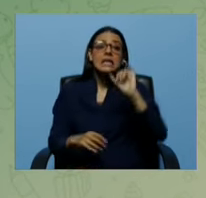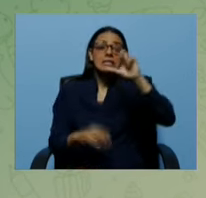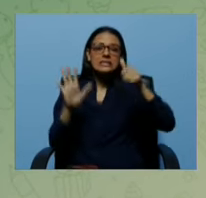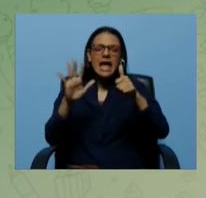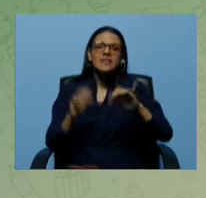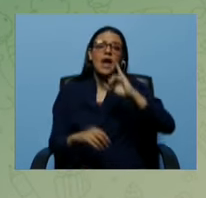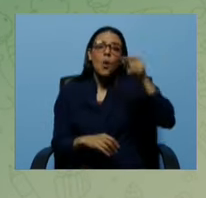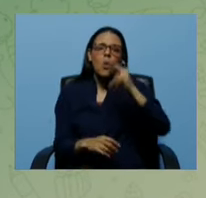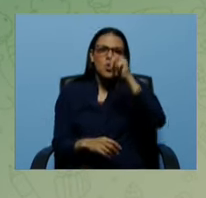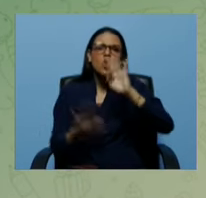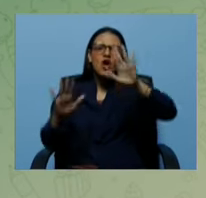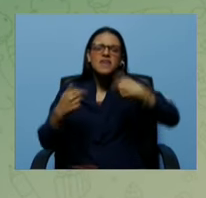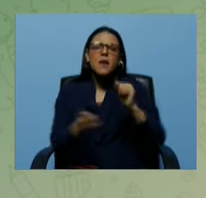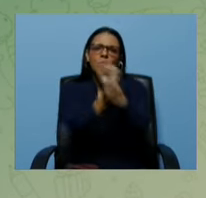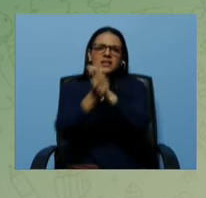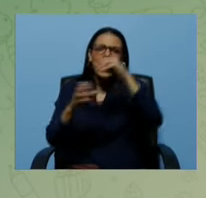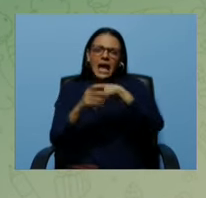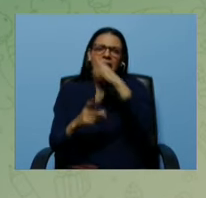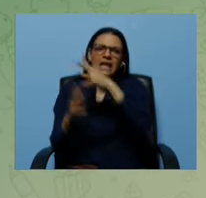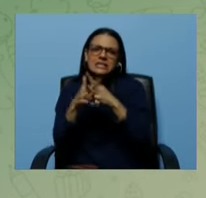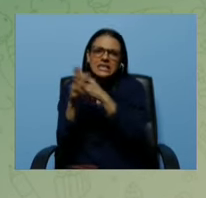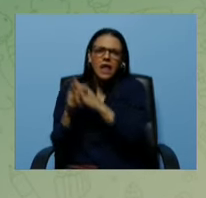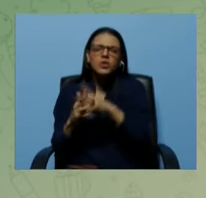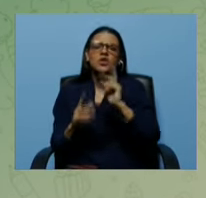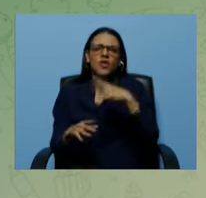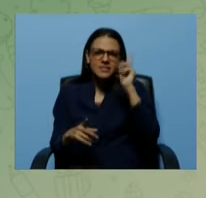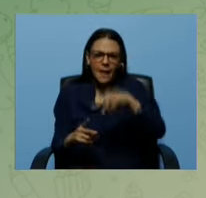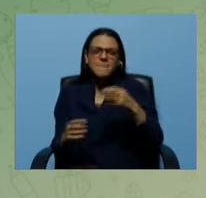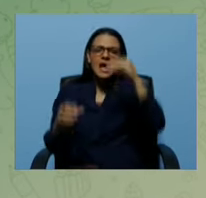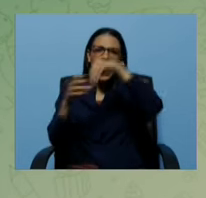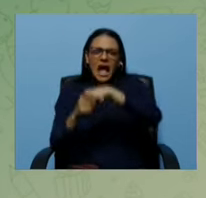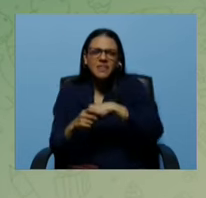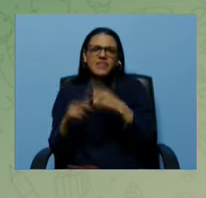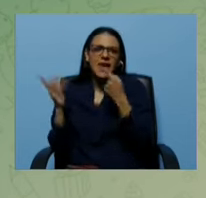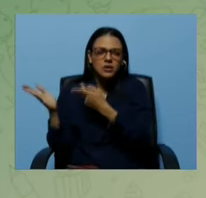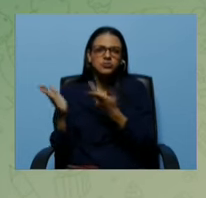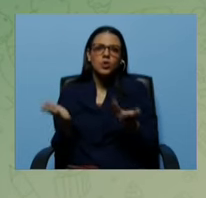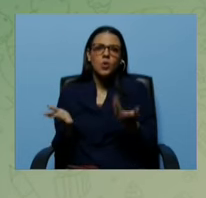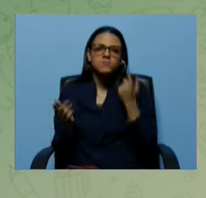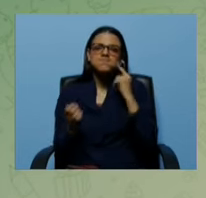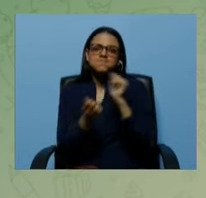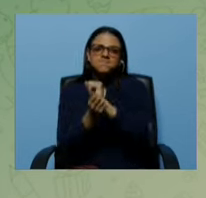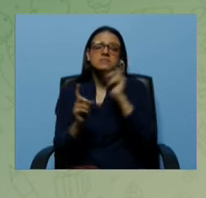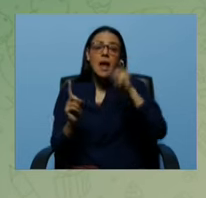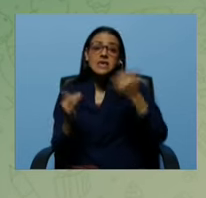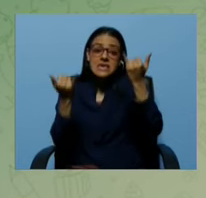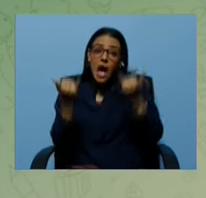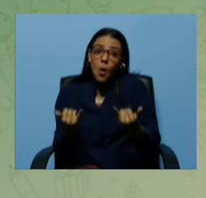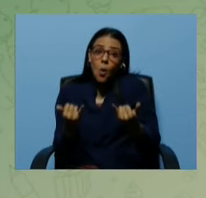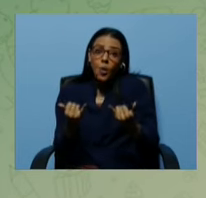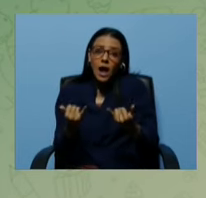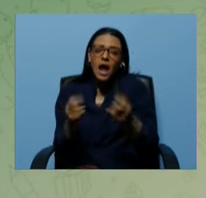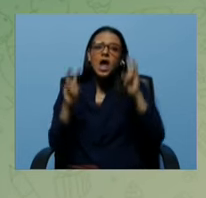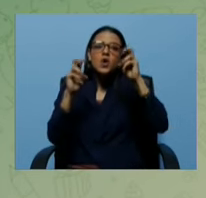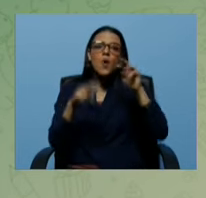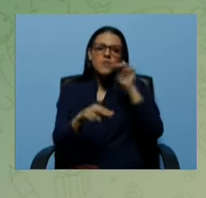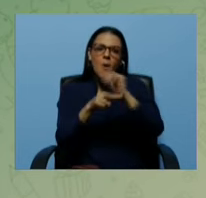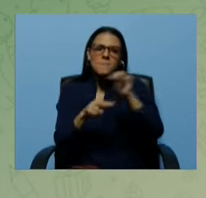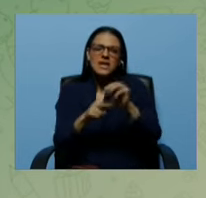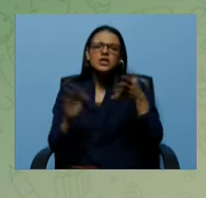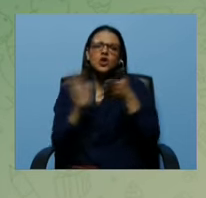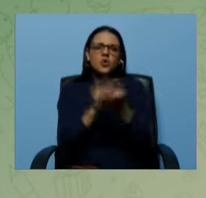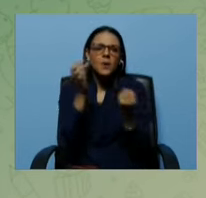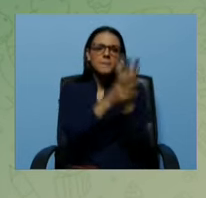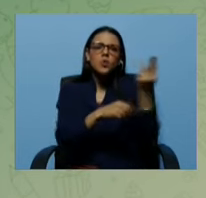caboverde y después secuestrado en Estados Unidos estuvo al frente del centro de inversiones productivas extranjeras y ahora nuevo ministro de